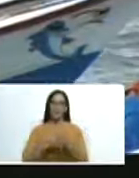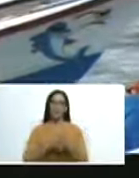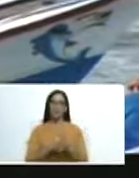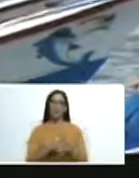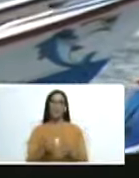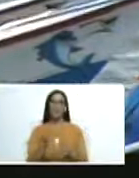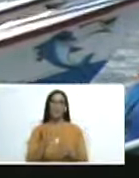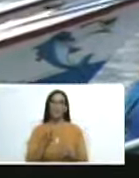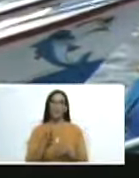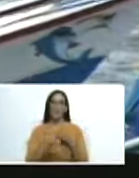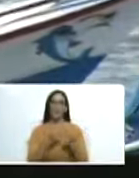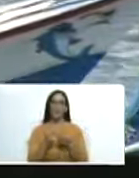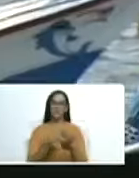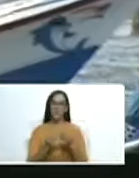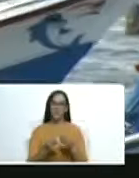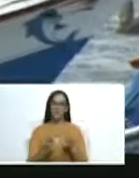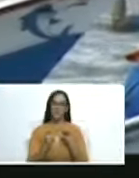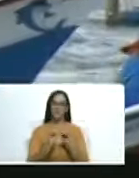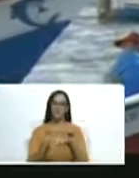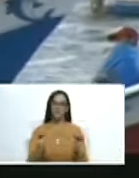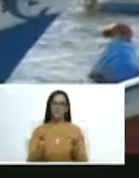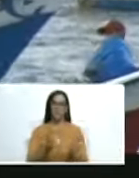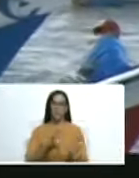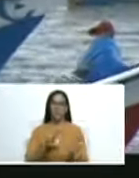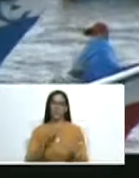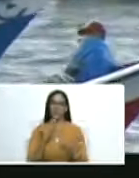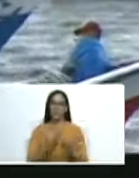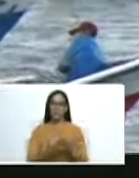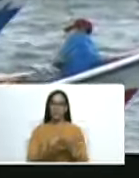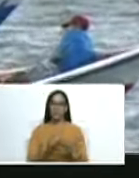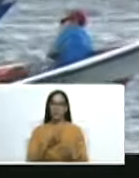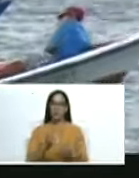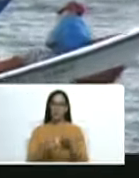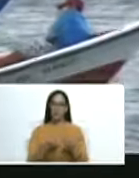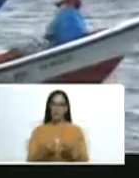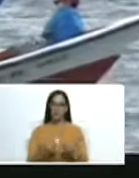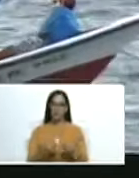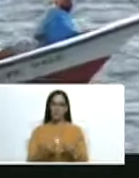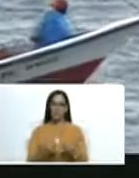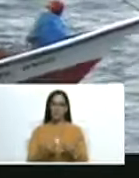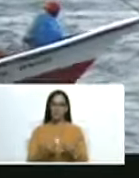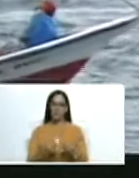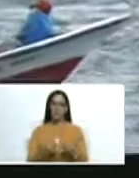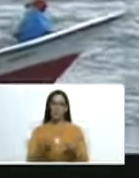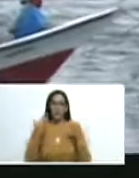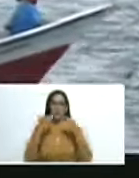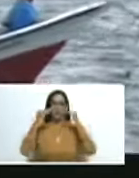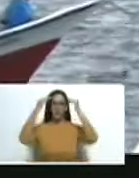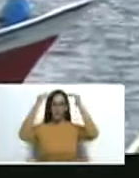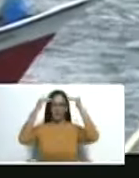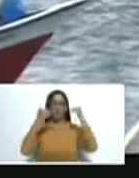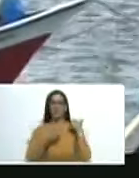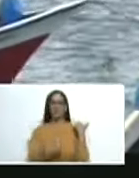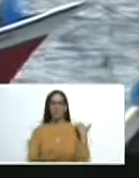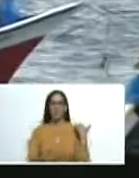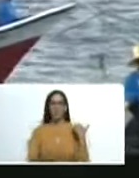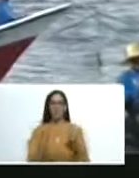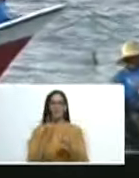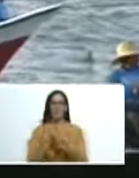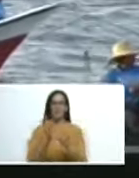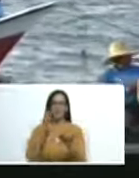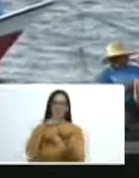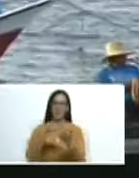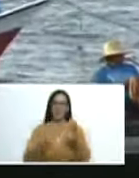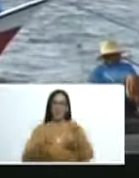Debo hacerle una infidencia que no le voy a pedir permiso, sino lo voy a hacer. El comandante presidente, el presidente desde que se monta el